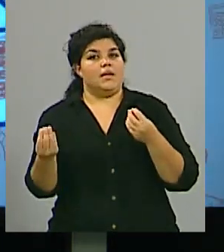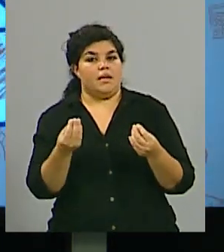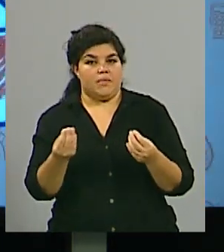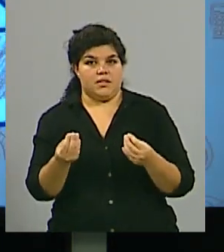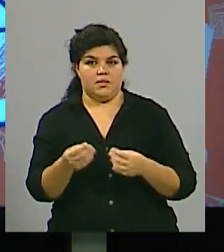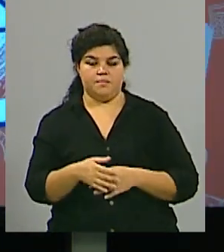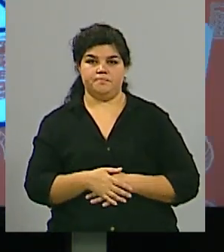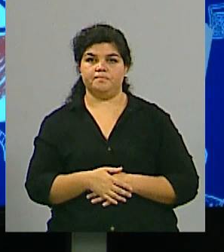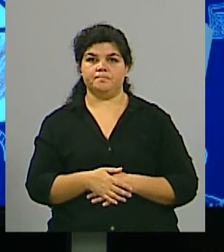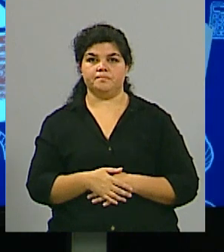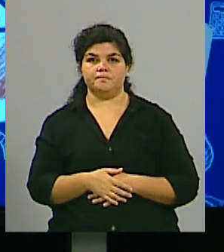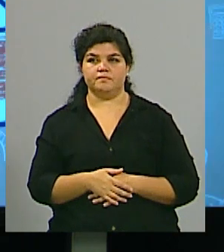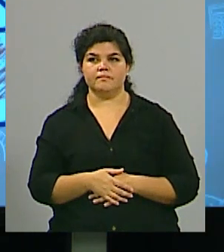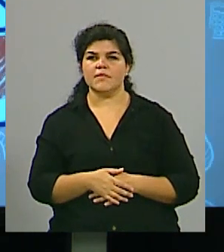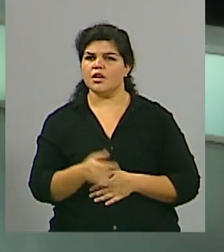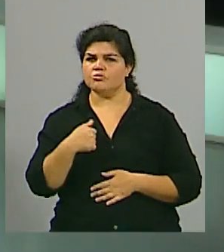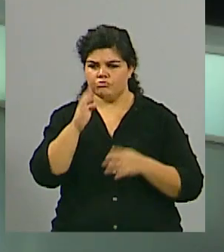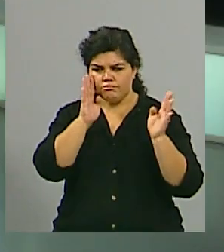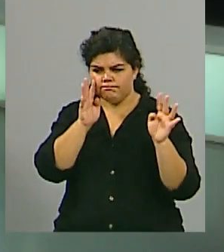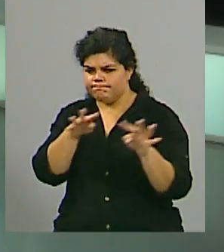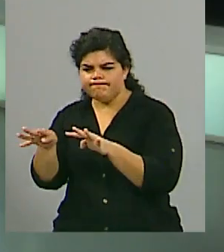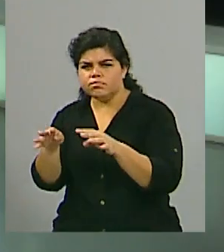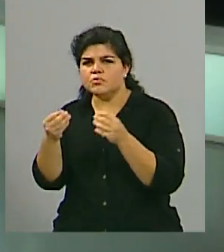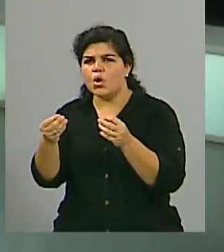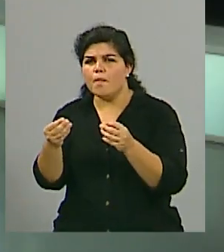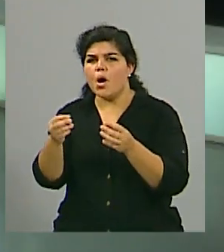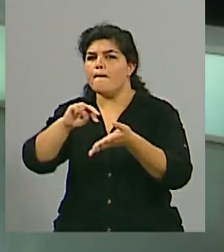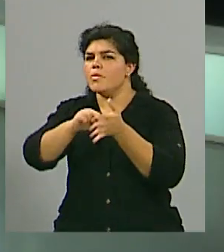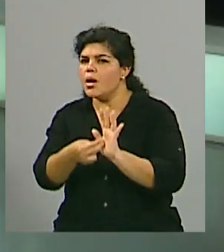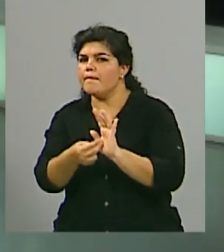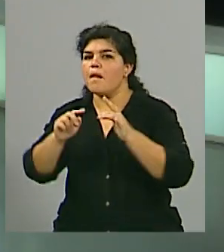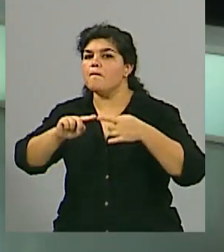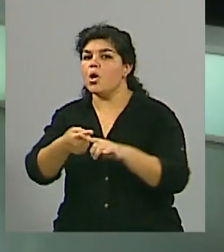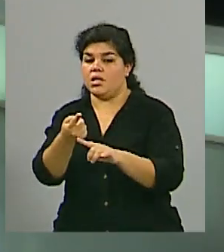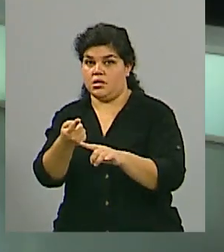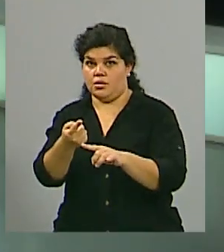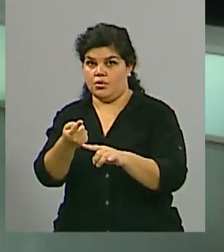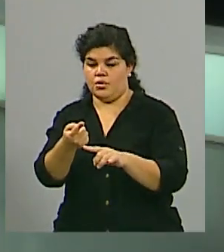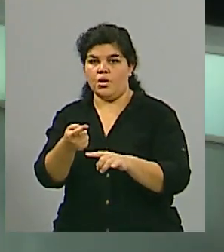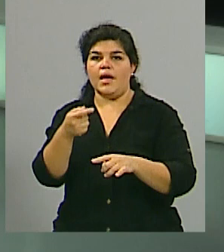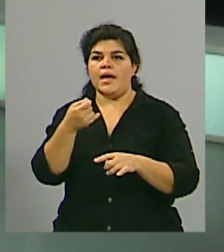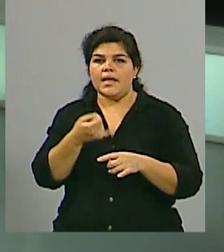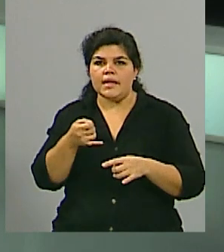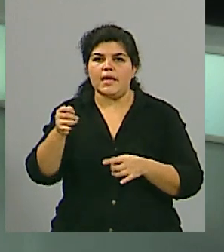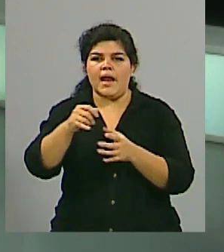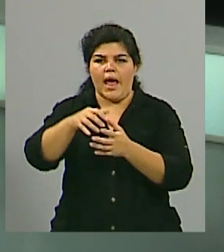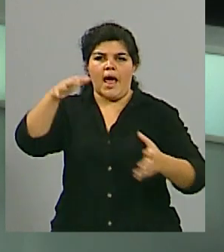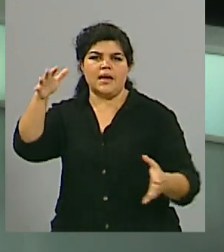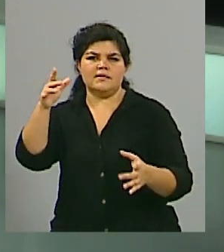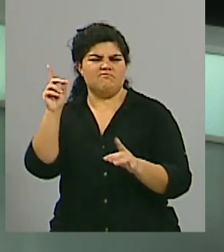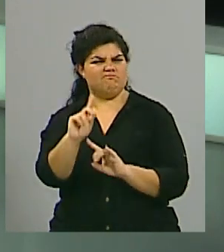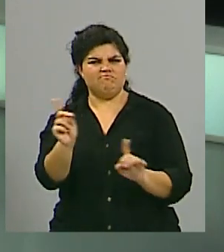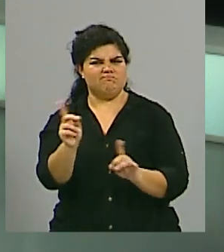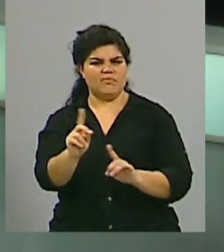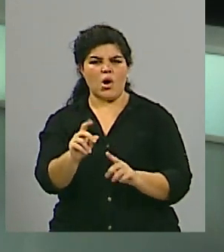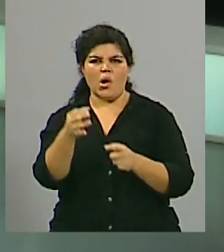lado político de todo este fenómeno. No es simplemente países que tienen altas tasas de crecimiento económico o se han caracterizado